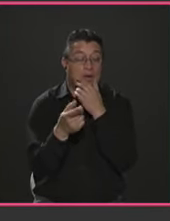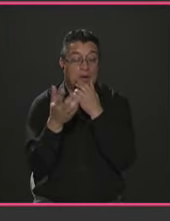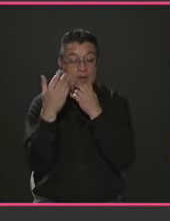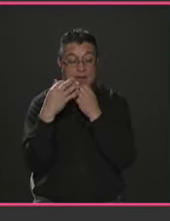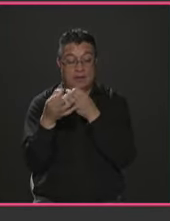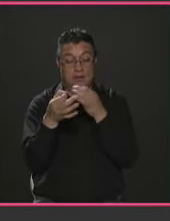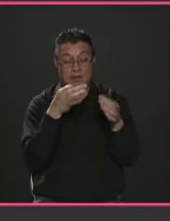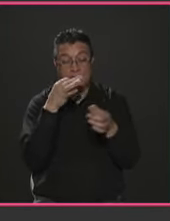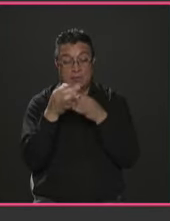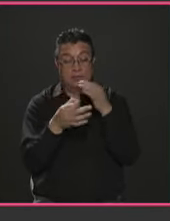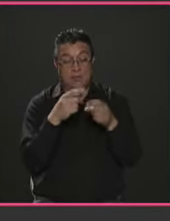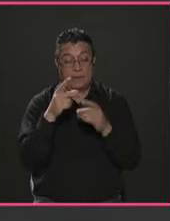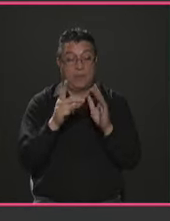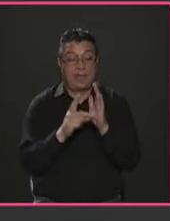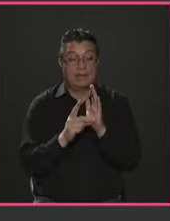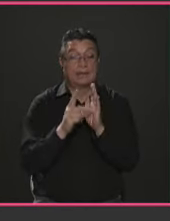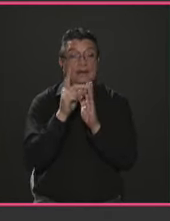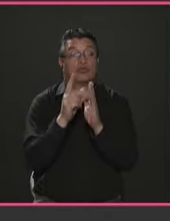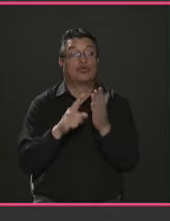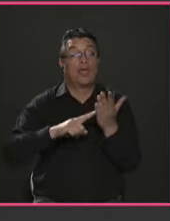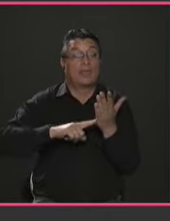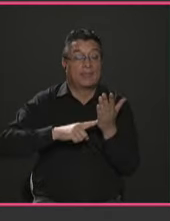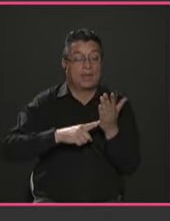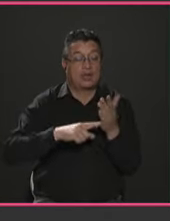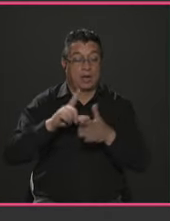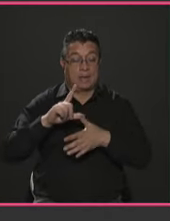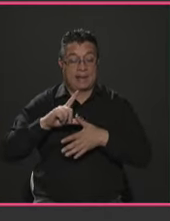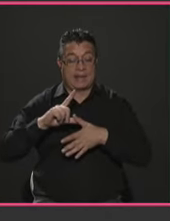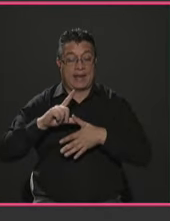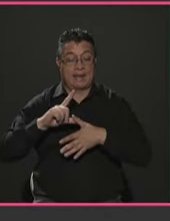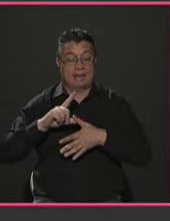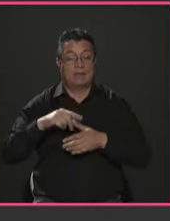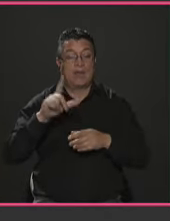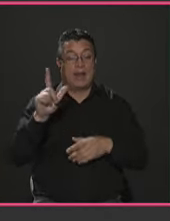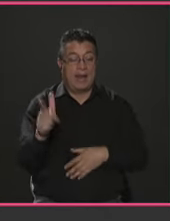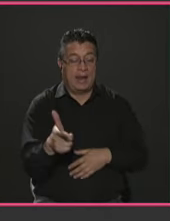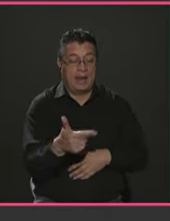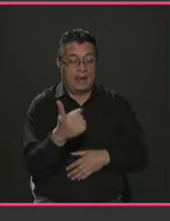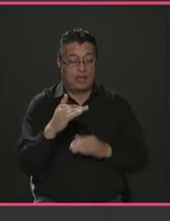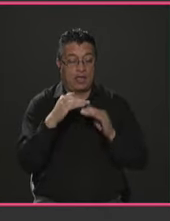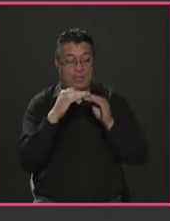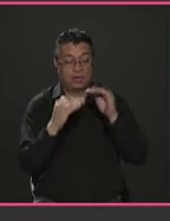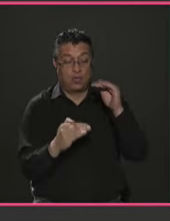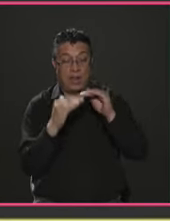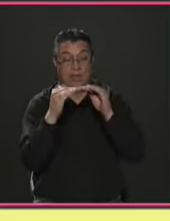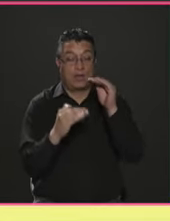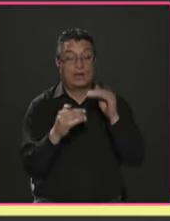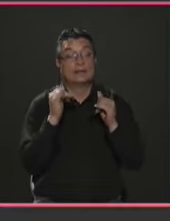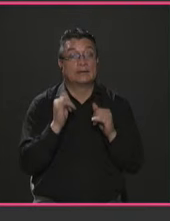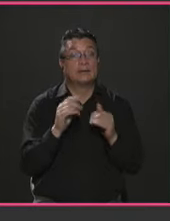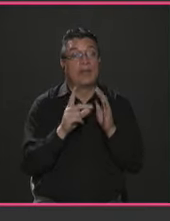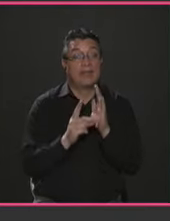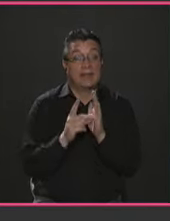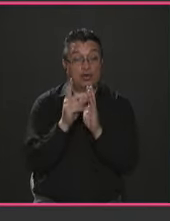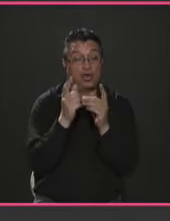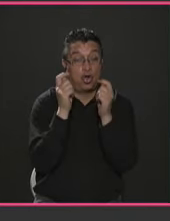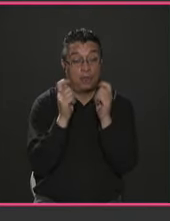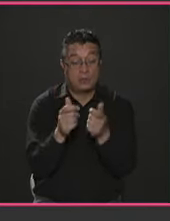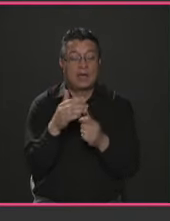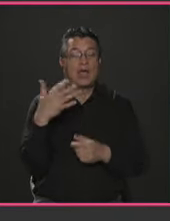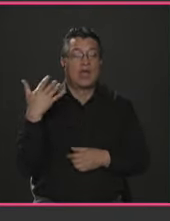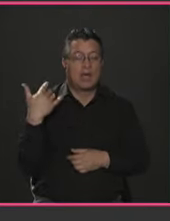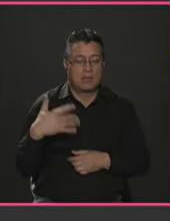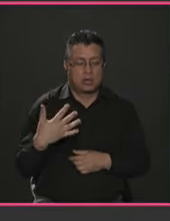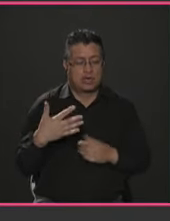se conversaba sobre el desarrollo técnico en América Latina es lento y desigual el desarrollo de competencias es clave